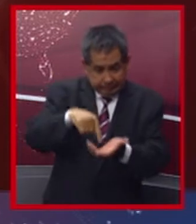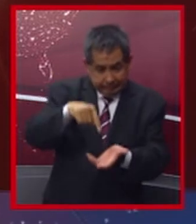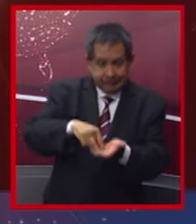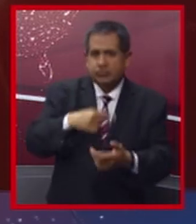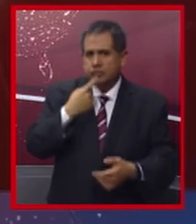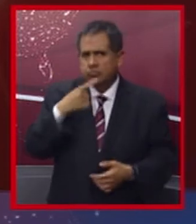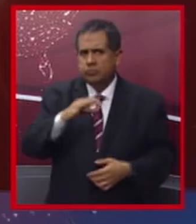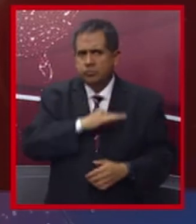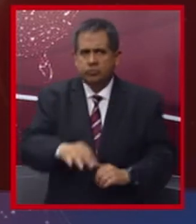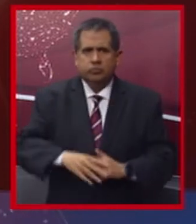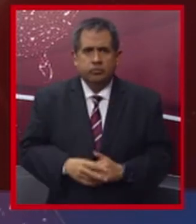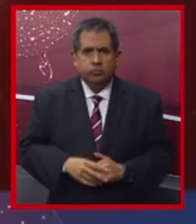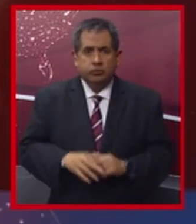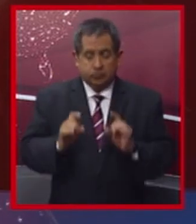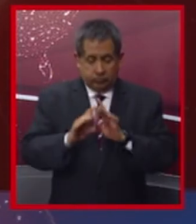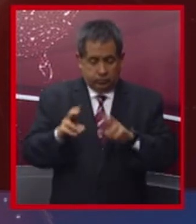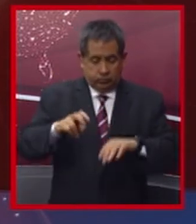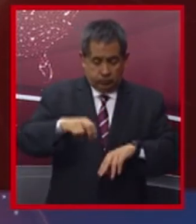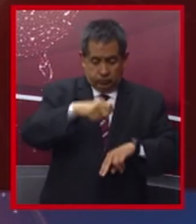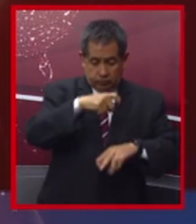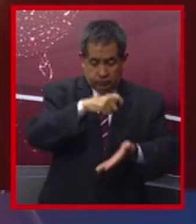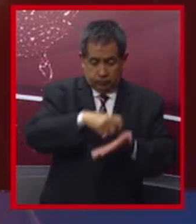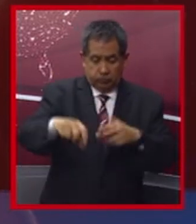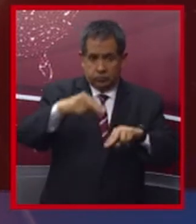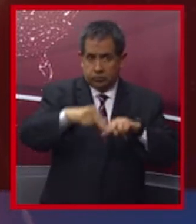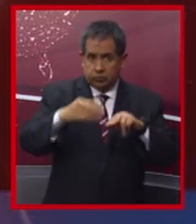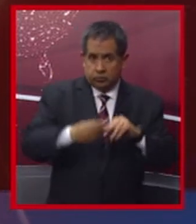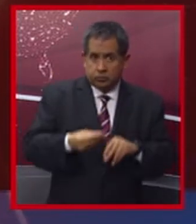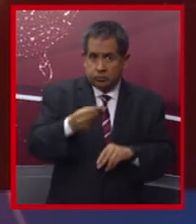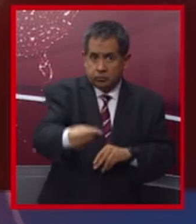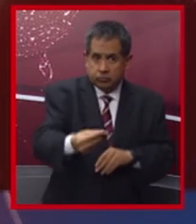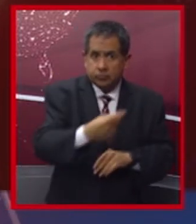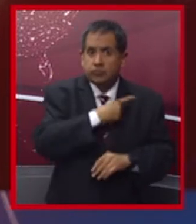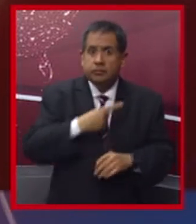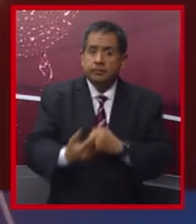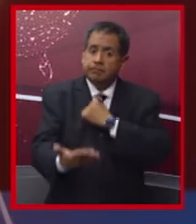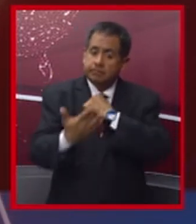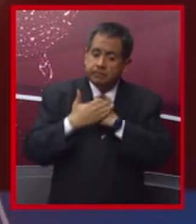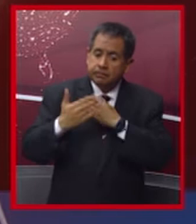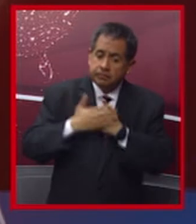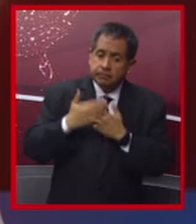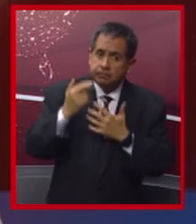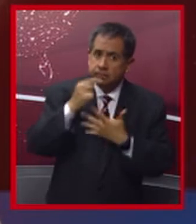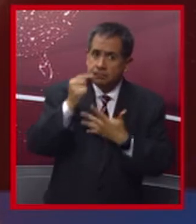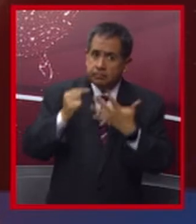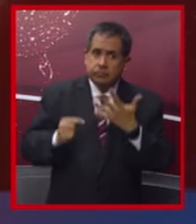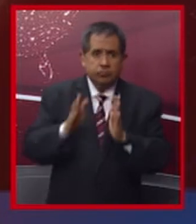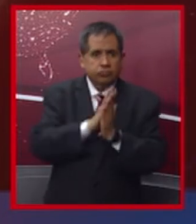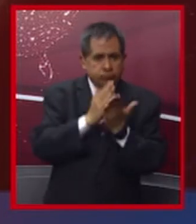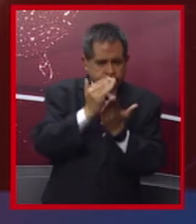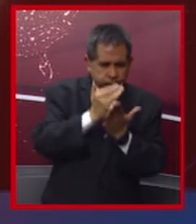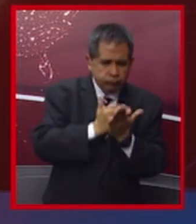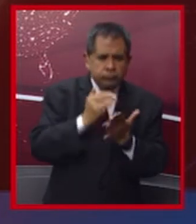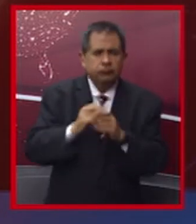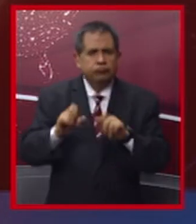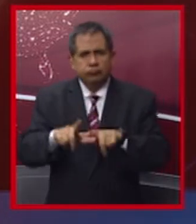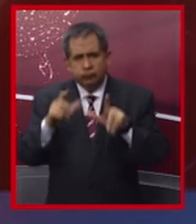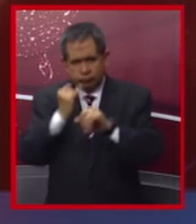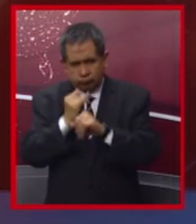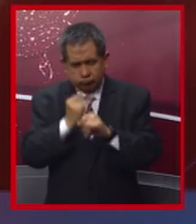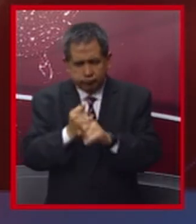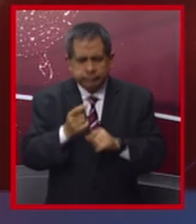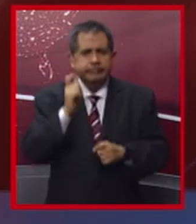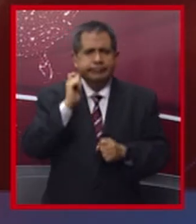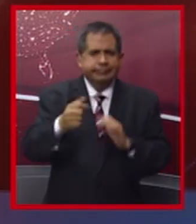Deberán informar al momento de la compra del boleto y en los módulos de atención al pasajero mediante folletos o por medios electrónicos los términos